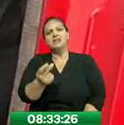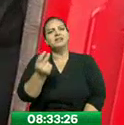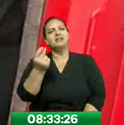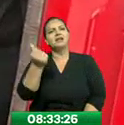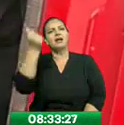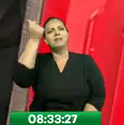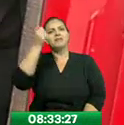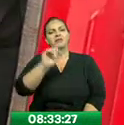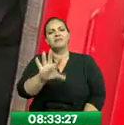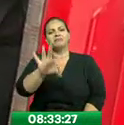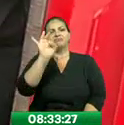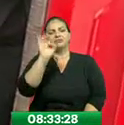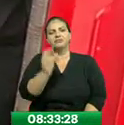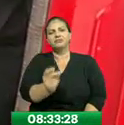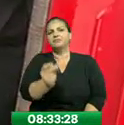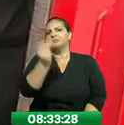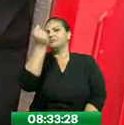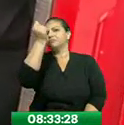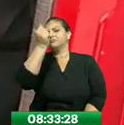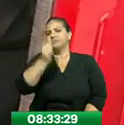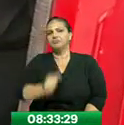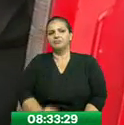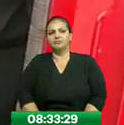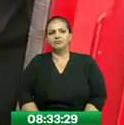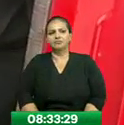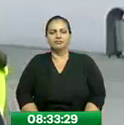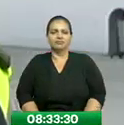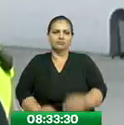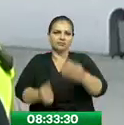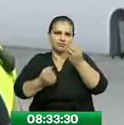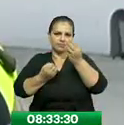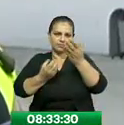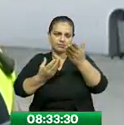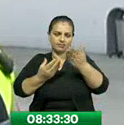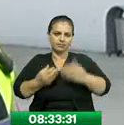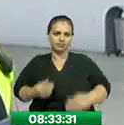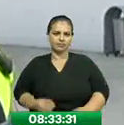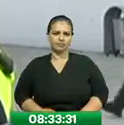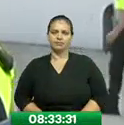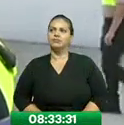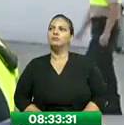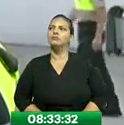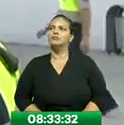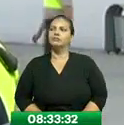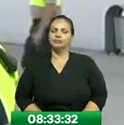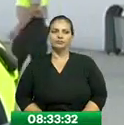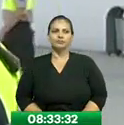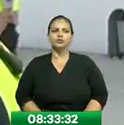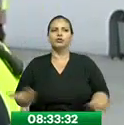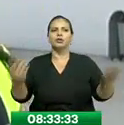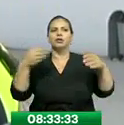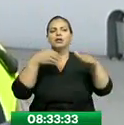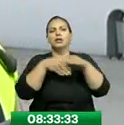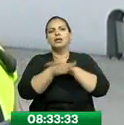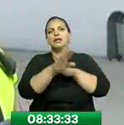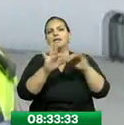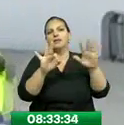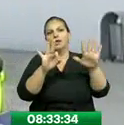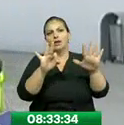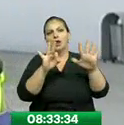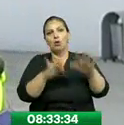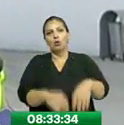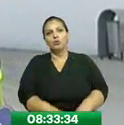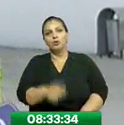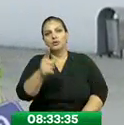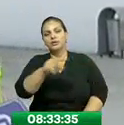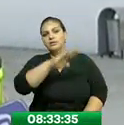tomadas. Siendo localizada en primera instancia la camioneta a la altura de la Casuarina, en